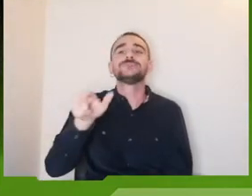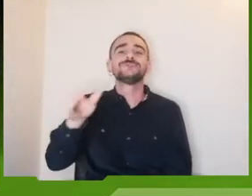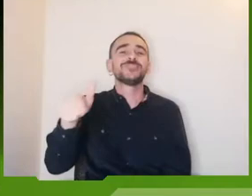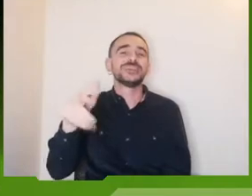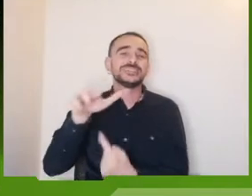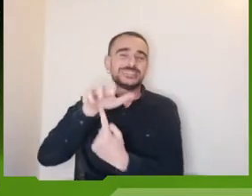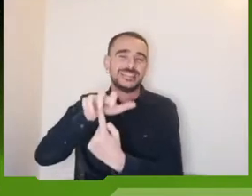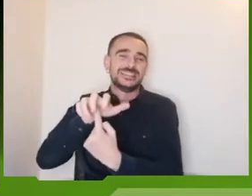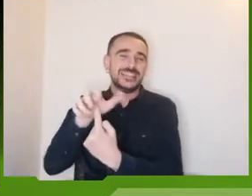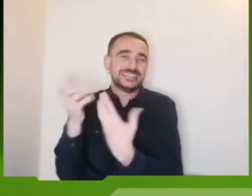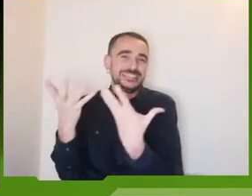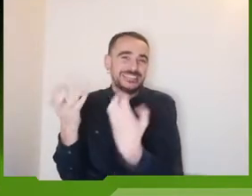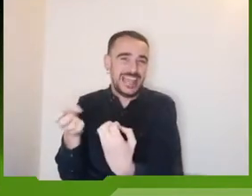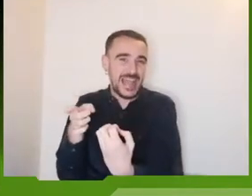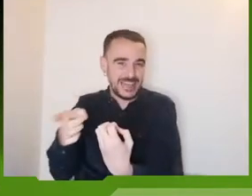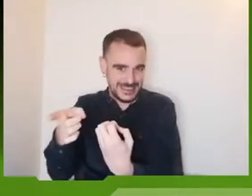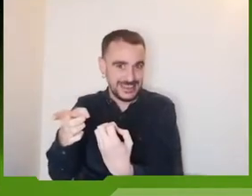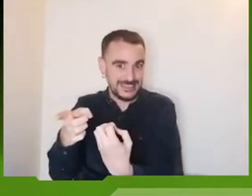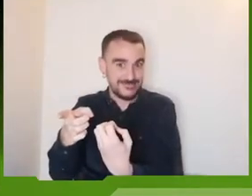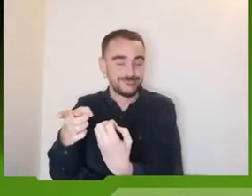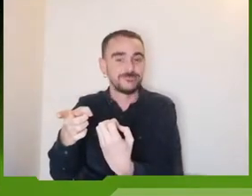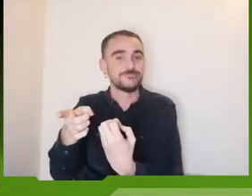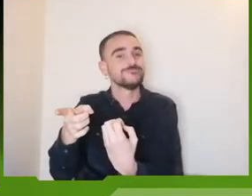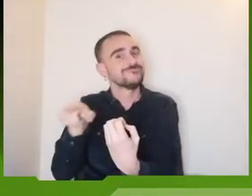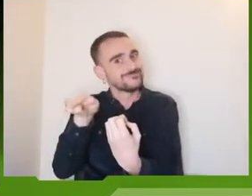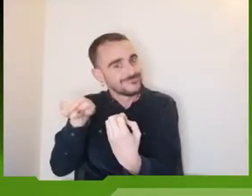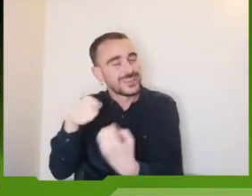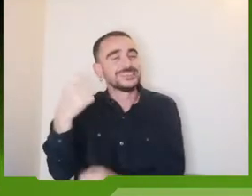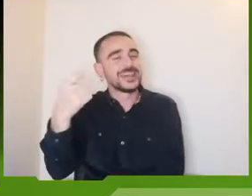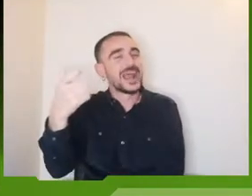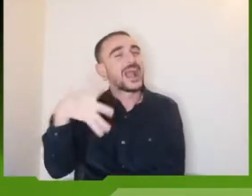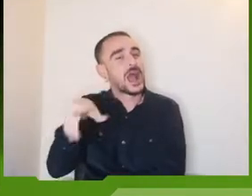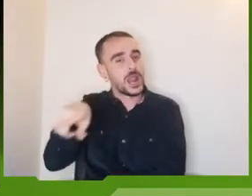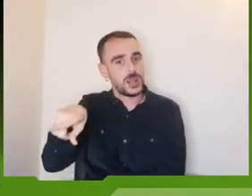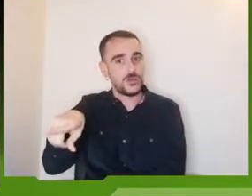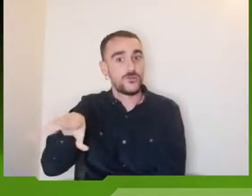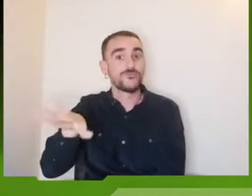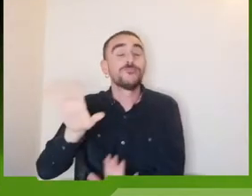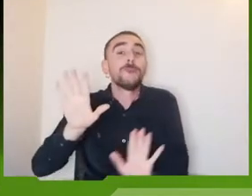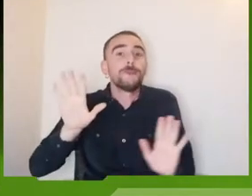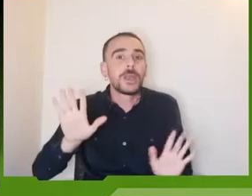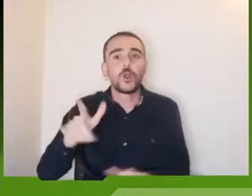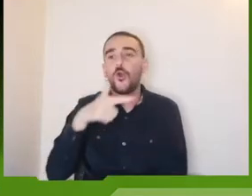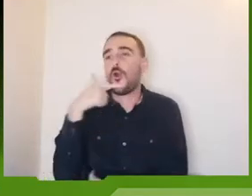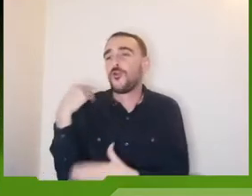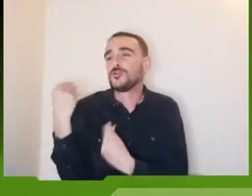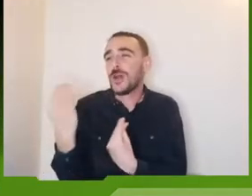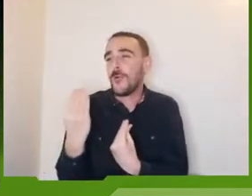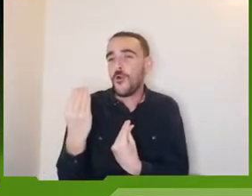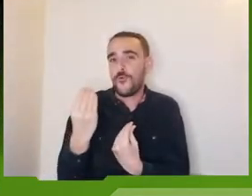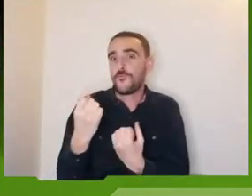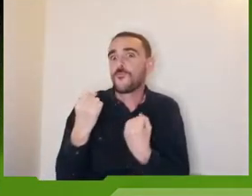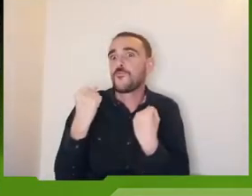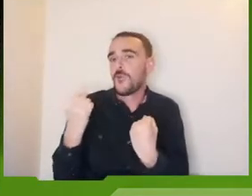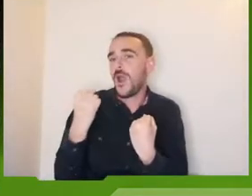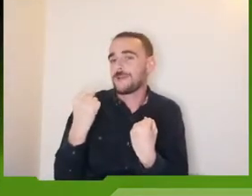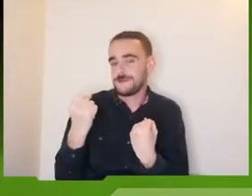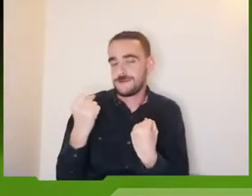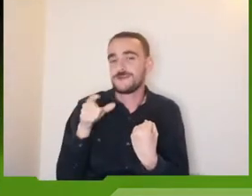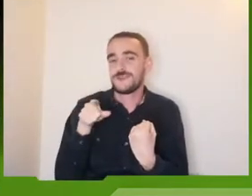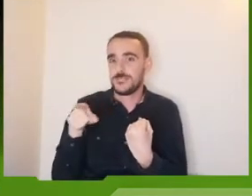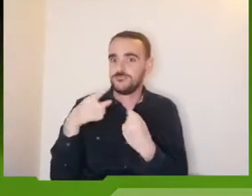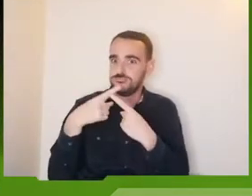más caras, pero tienen un sabor increíble, más fuerte, distinto, ¿no? Como